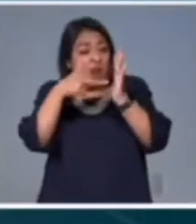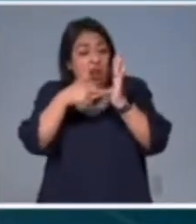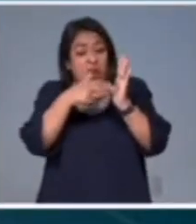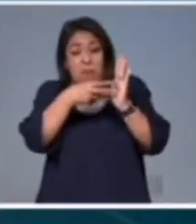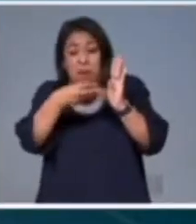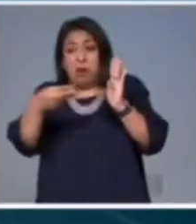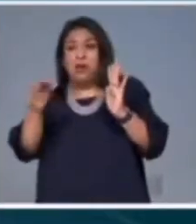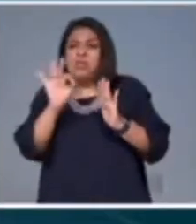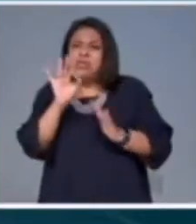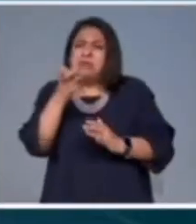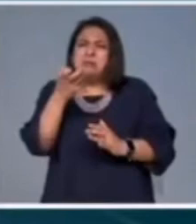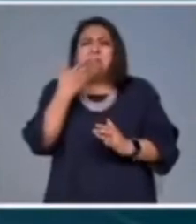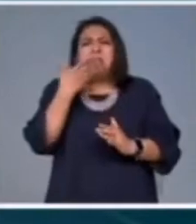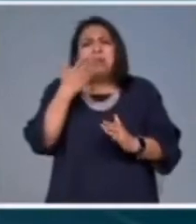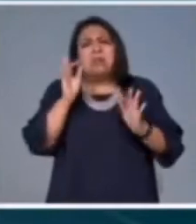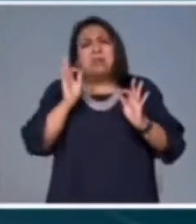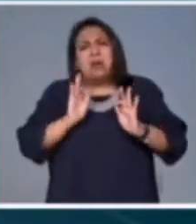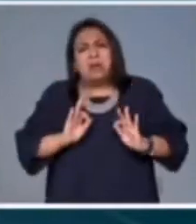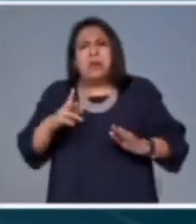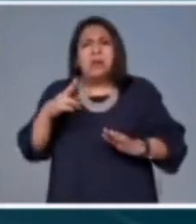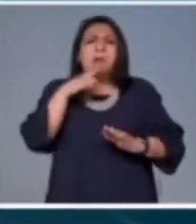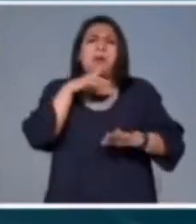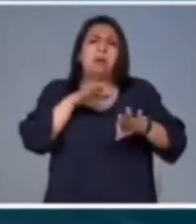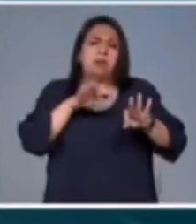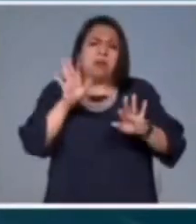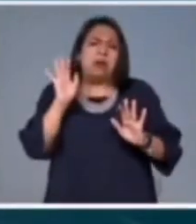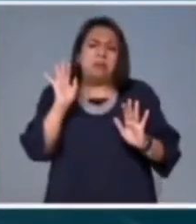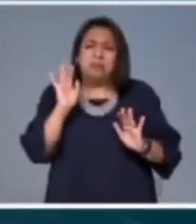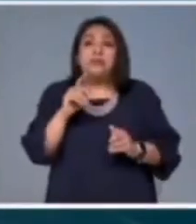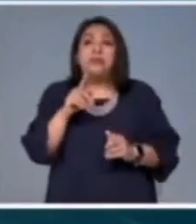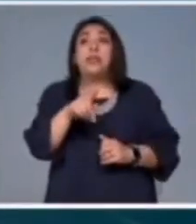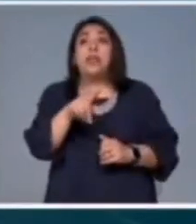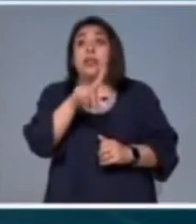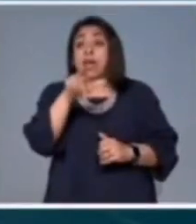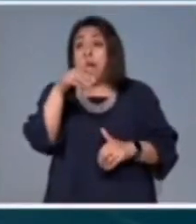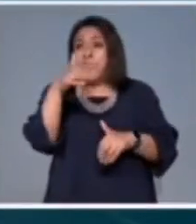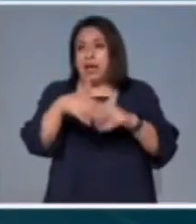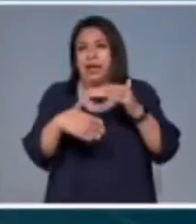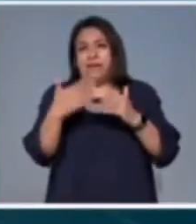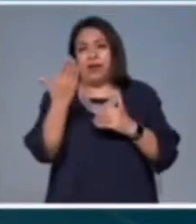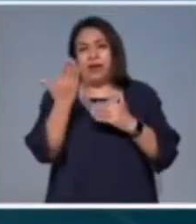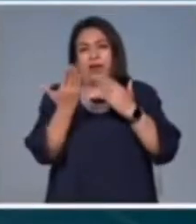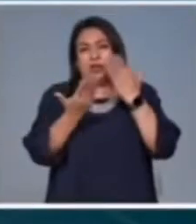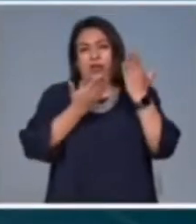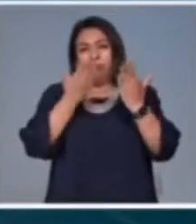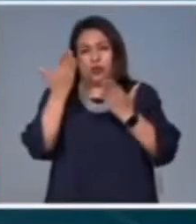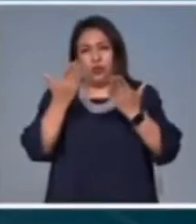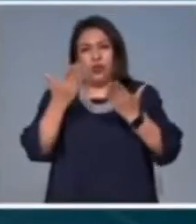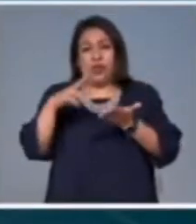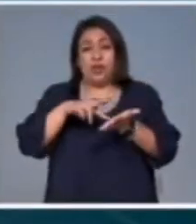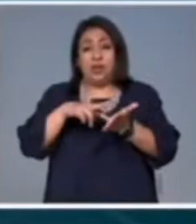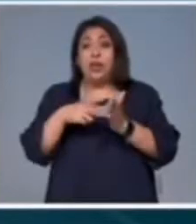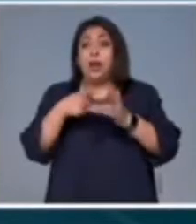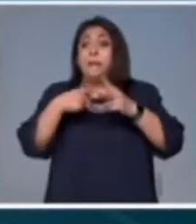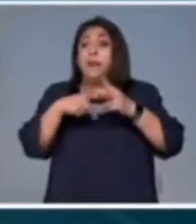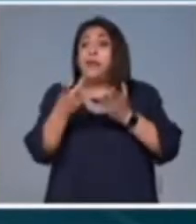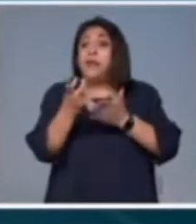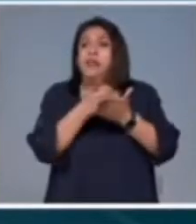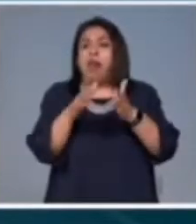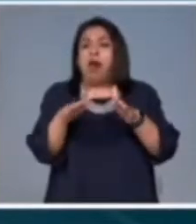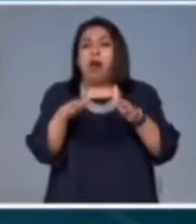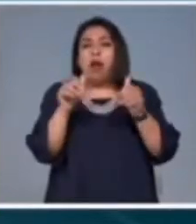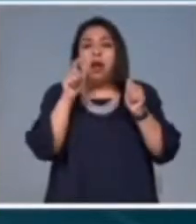la forma tal vez más cómoda y rápida de trabajar. Después de terminar la carrera de ingeniería, comenzar diseño y también